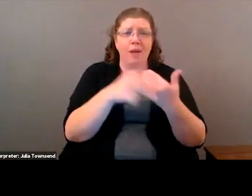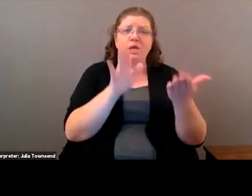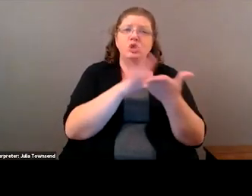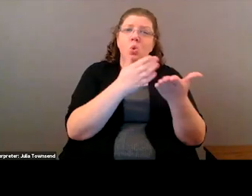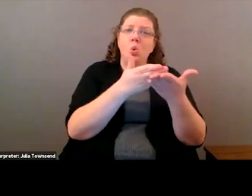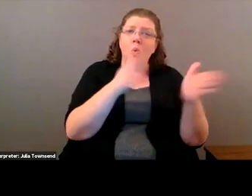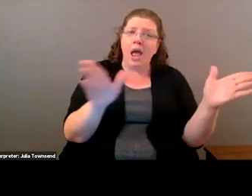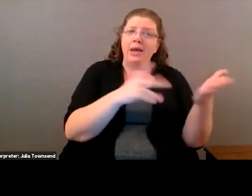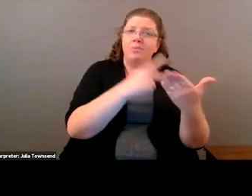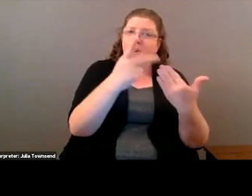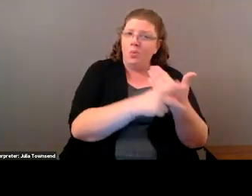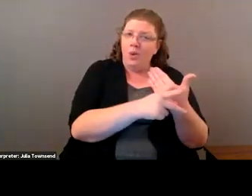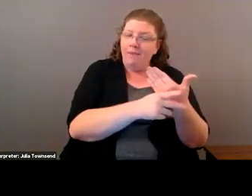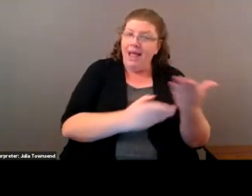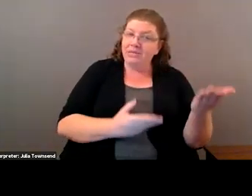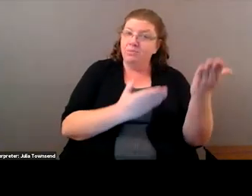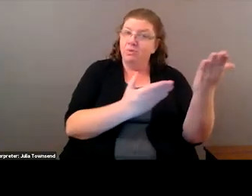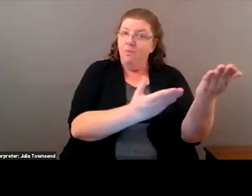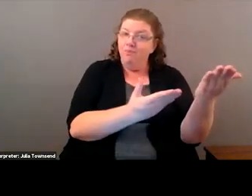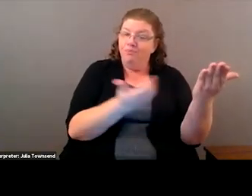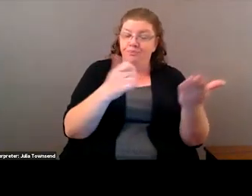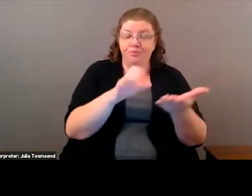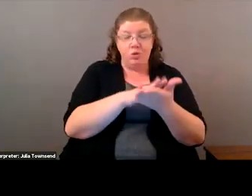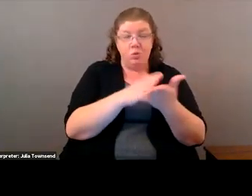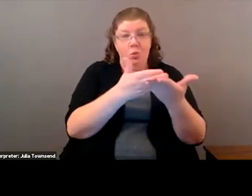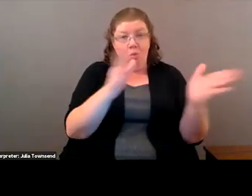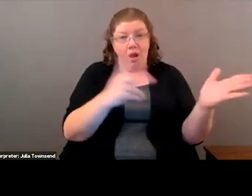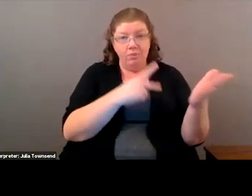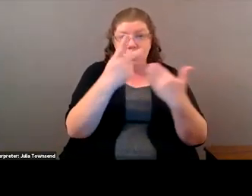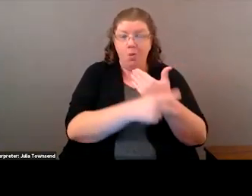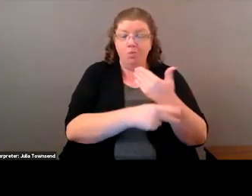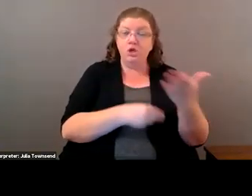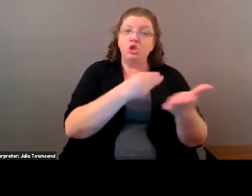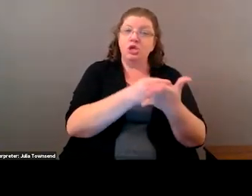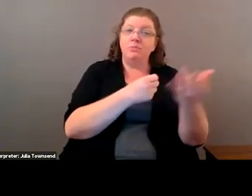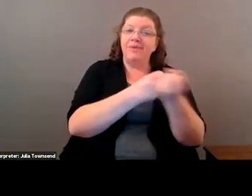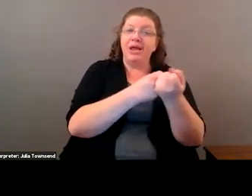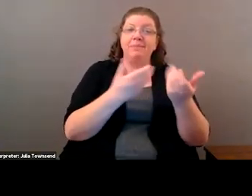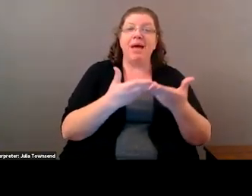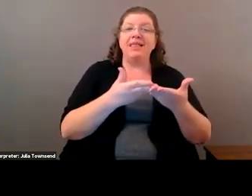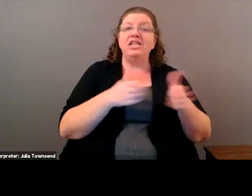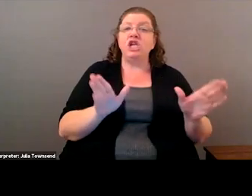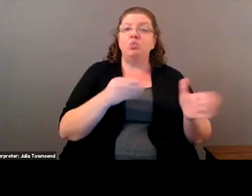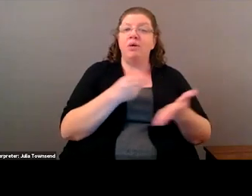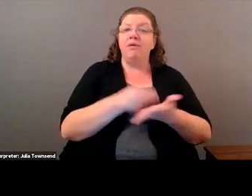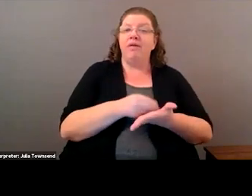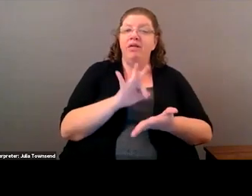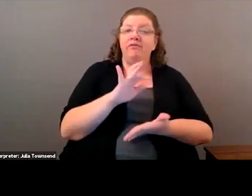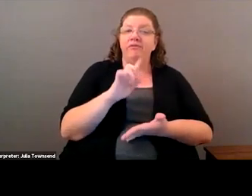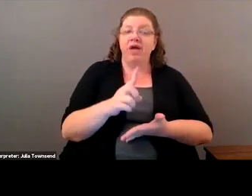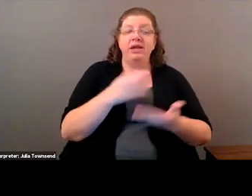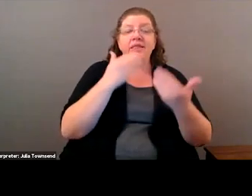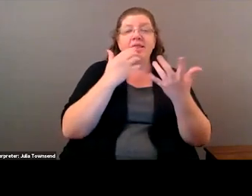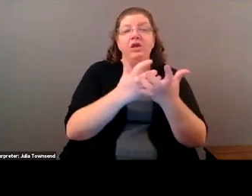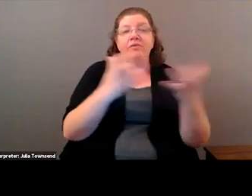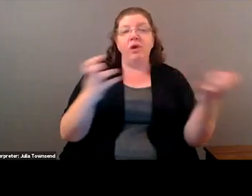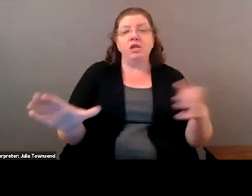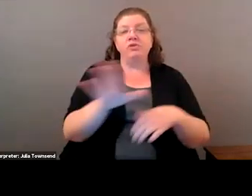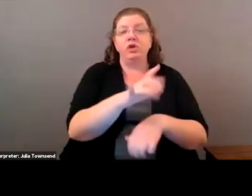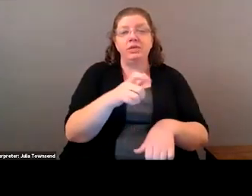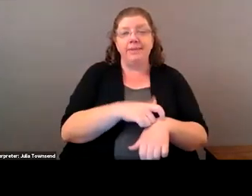meta cualquier programa en todas las escuelas debe de ser financiado por el fondo con el